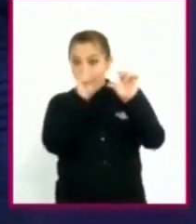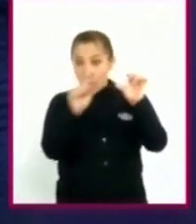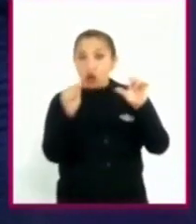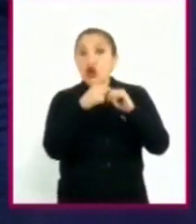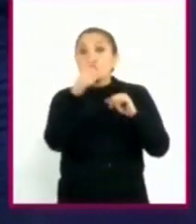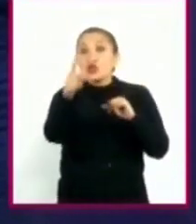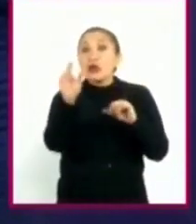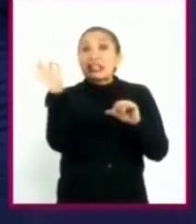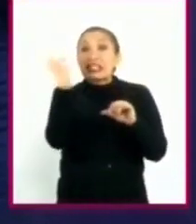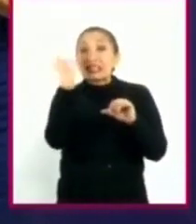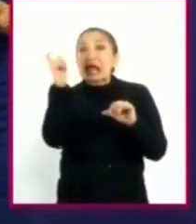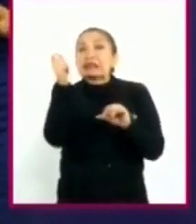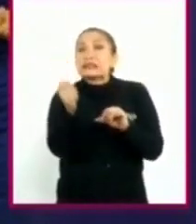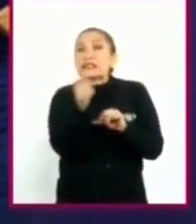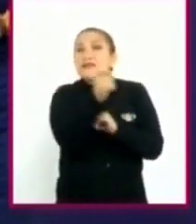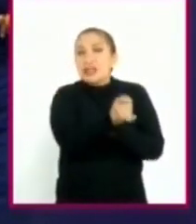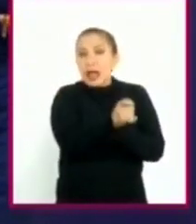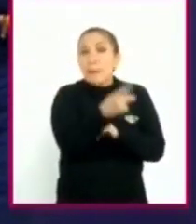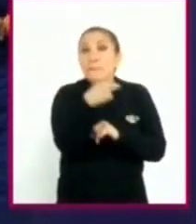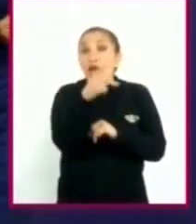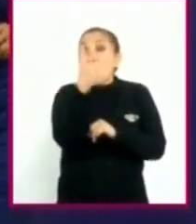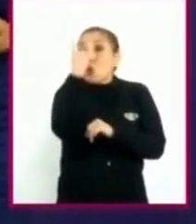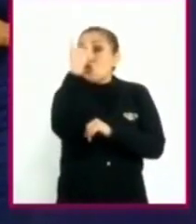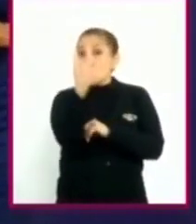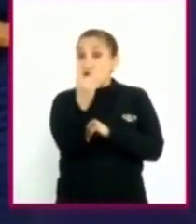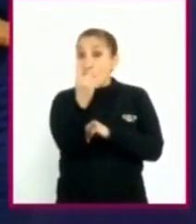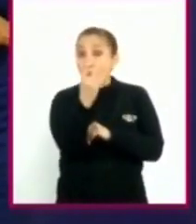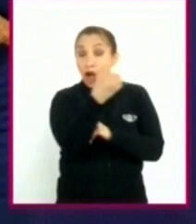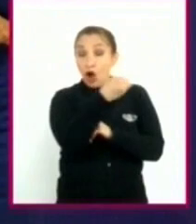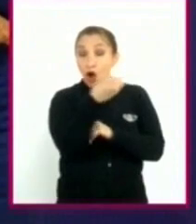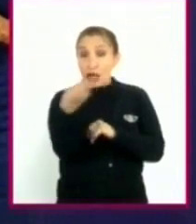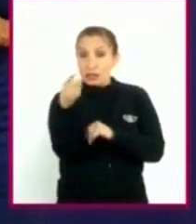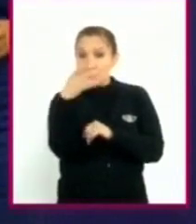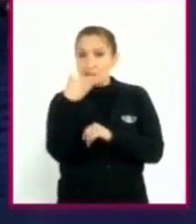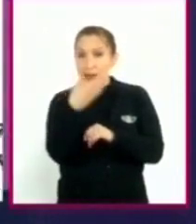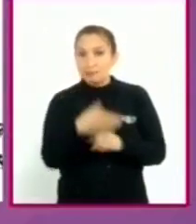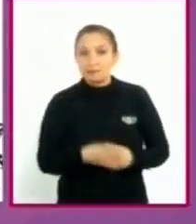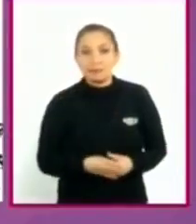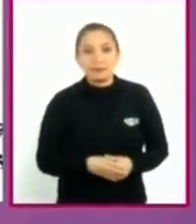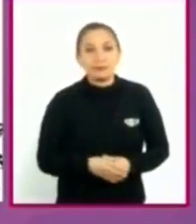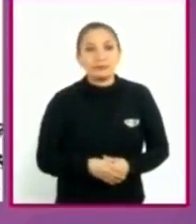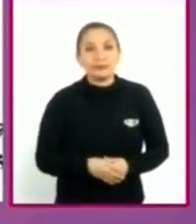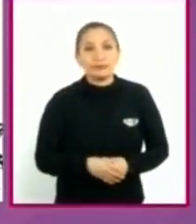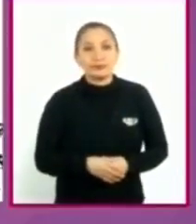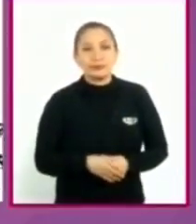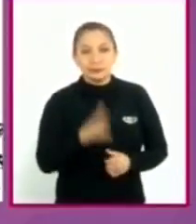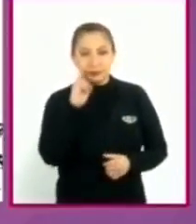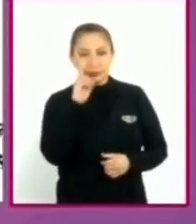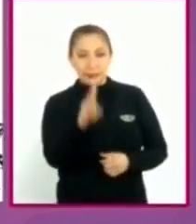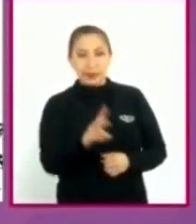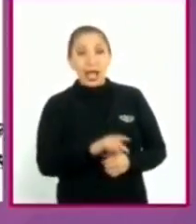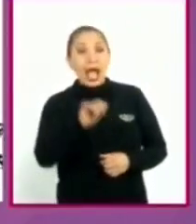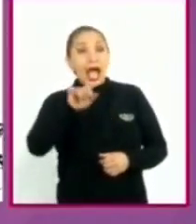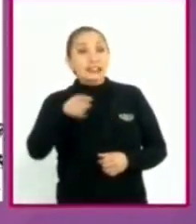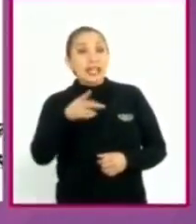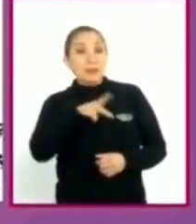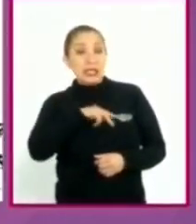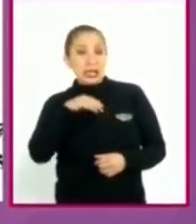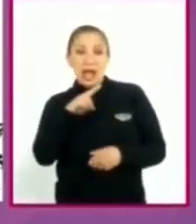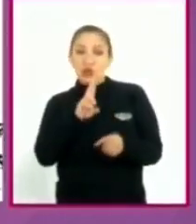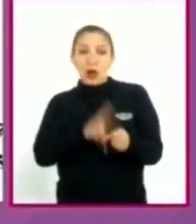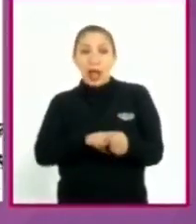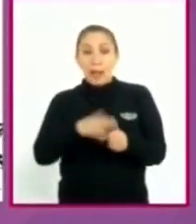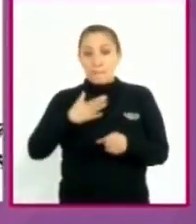con sus probables significados, pero solo uno de cada oración es correcto. Veamos. Así es mi